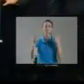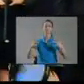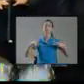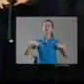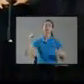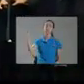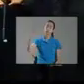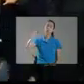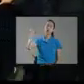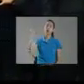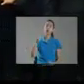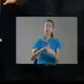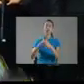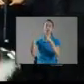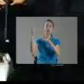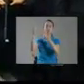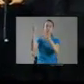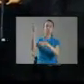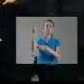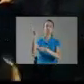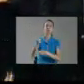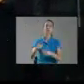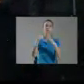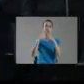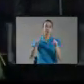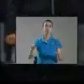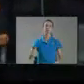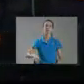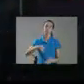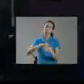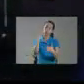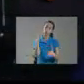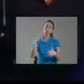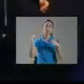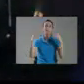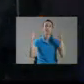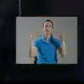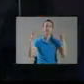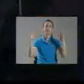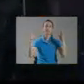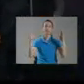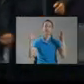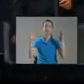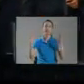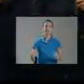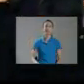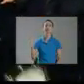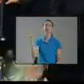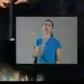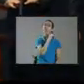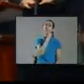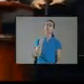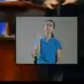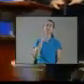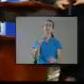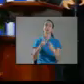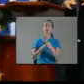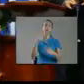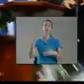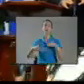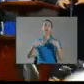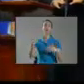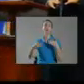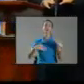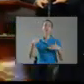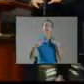levantado, ha triunfado con poder, mas los justos se alegrarán, cantarán